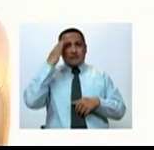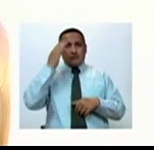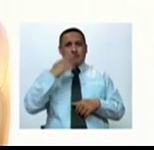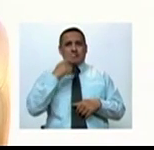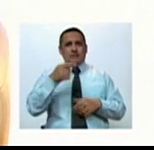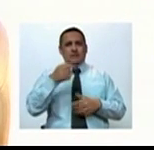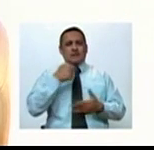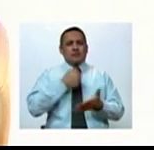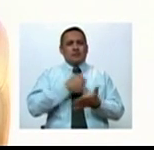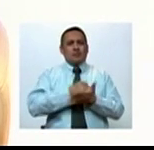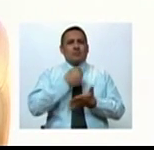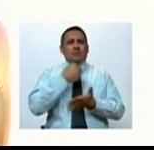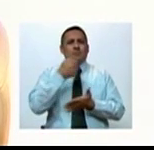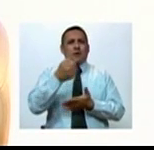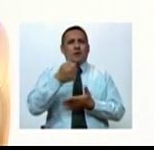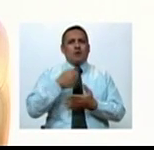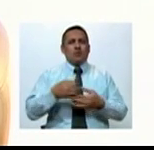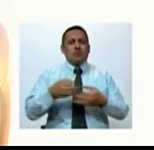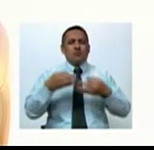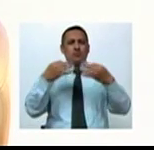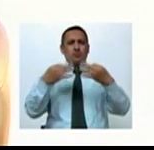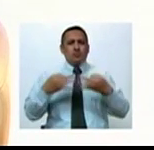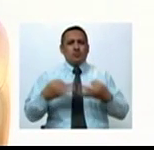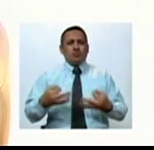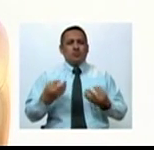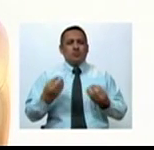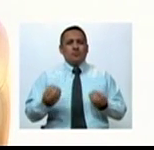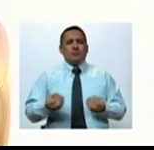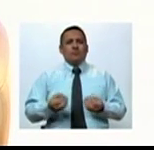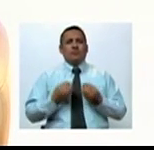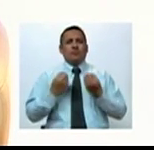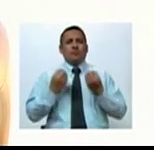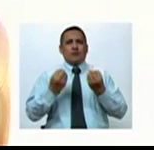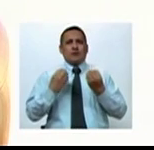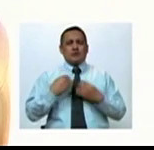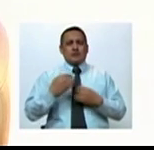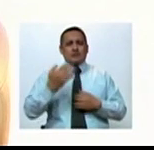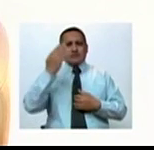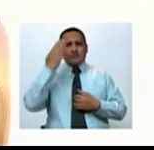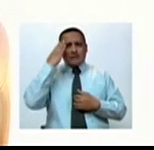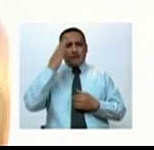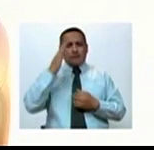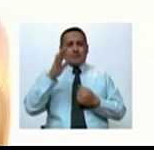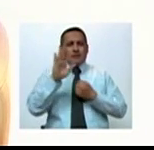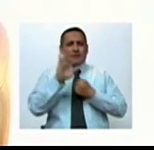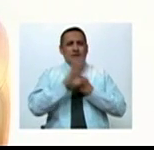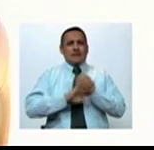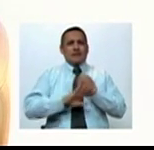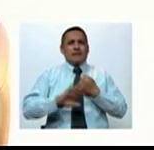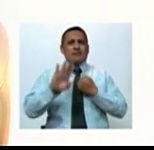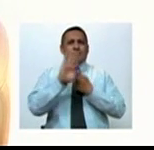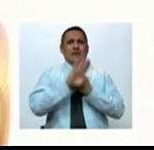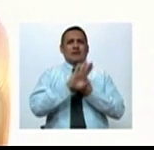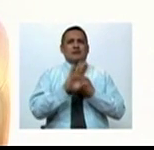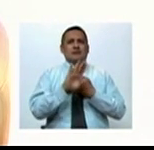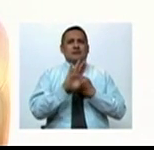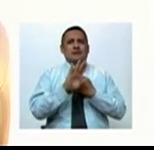que recibe es un honorario, porque la defensa